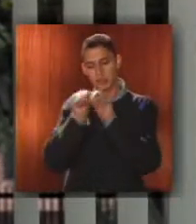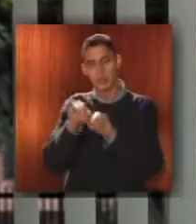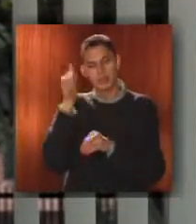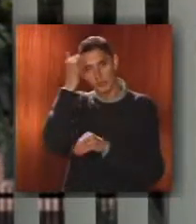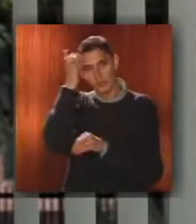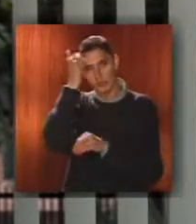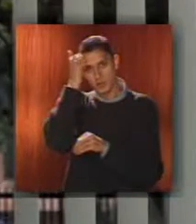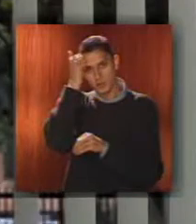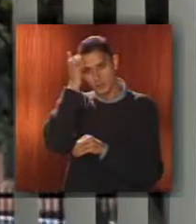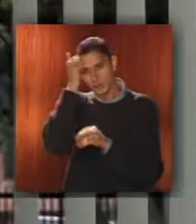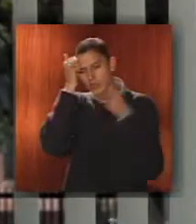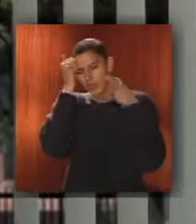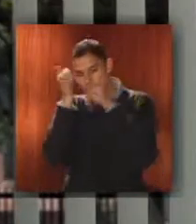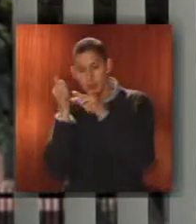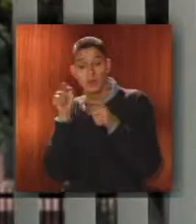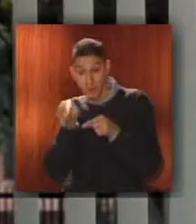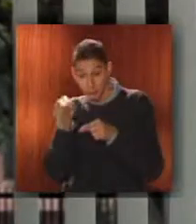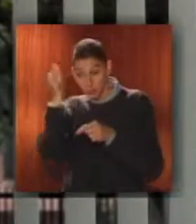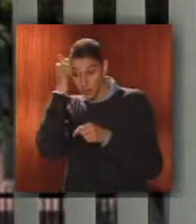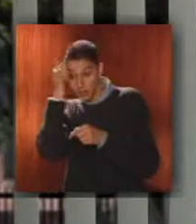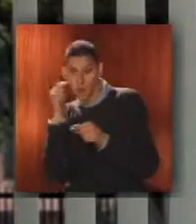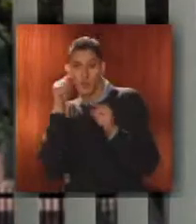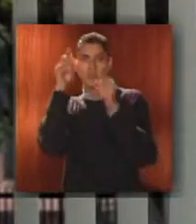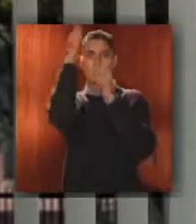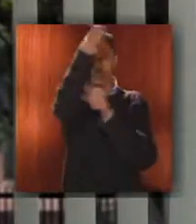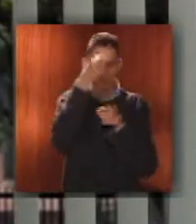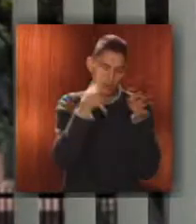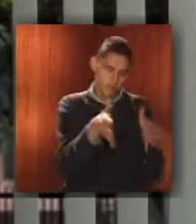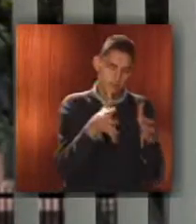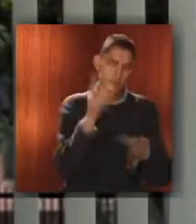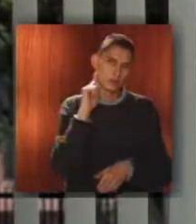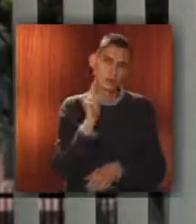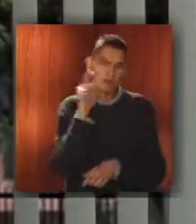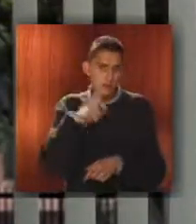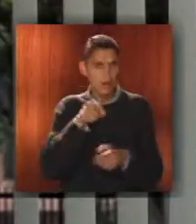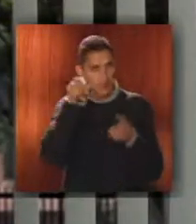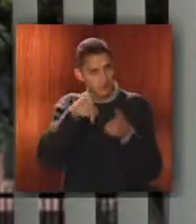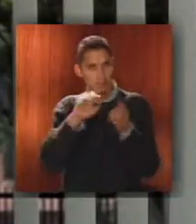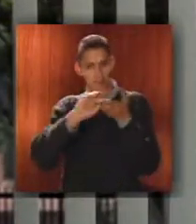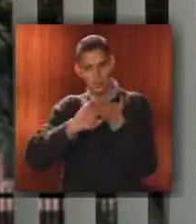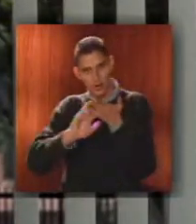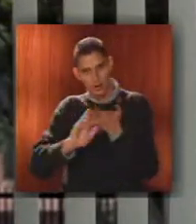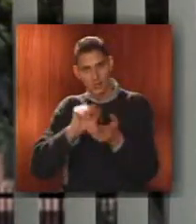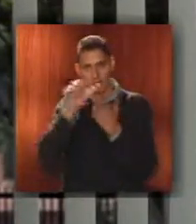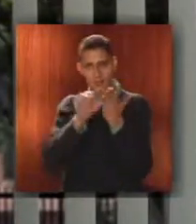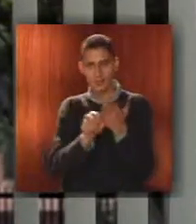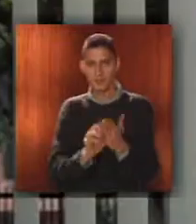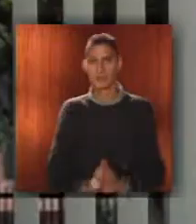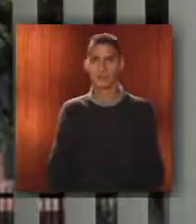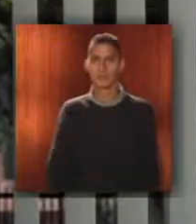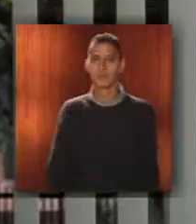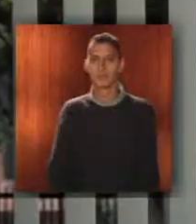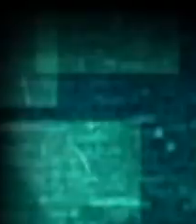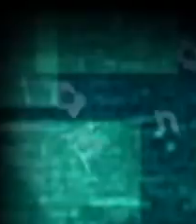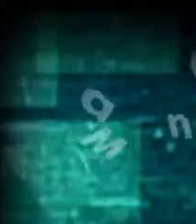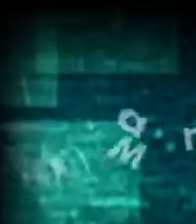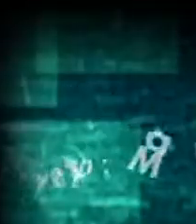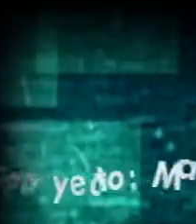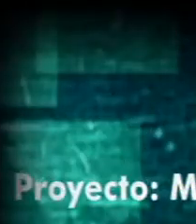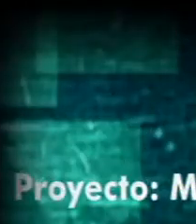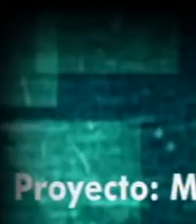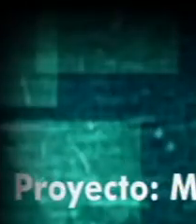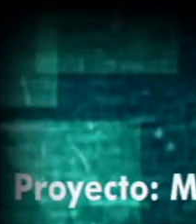hacia la formación de docentes hacia esto, que se convierta en uno de los programas.